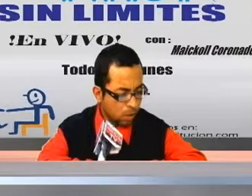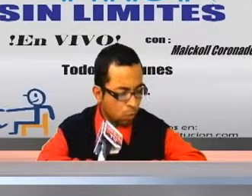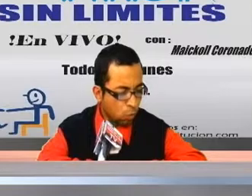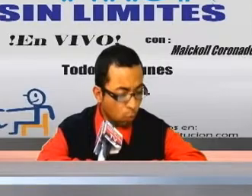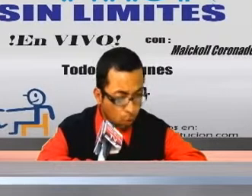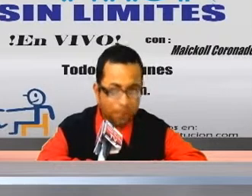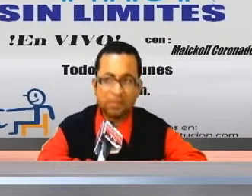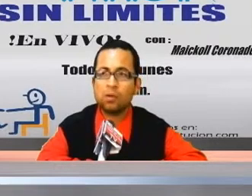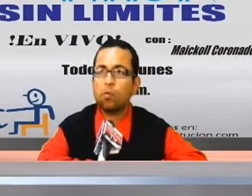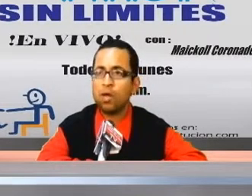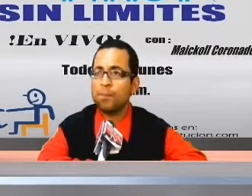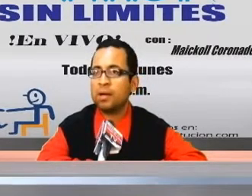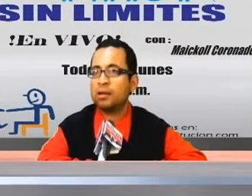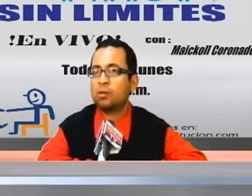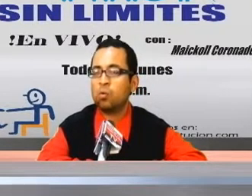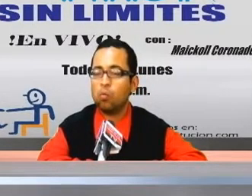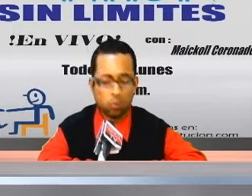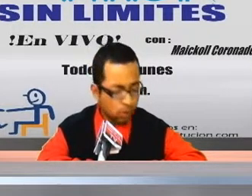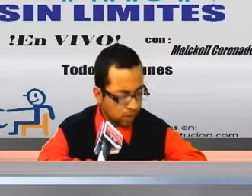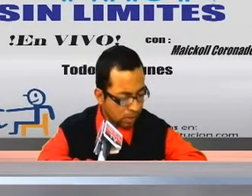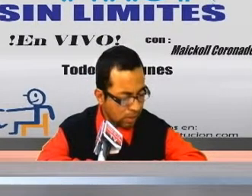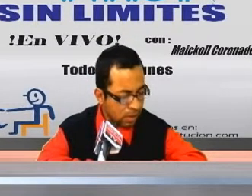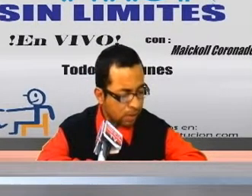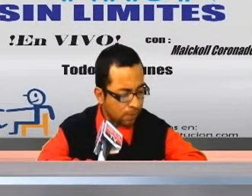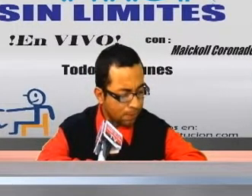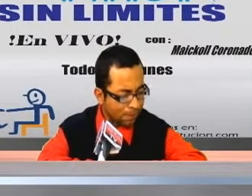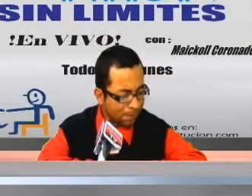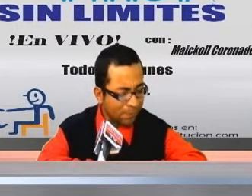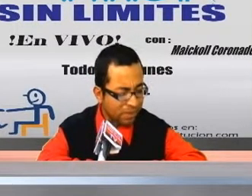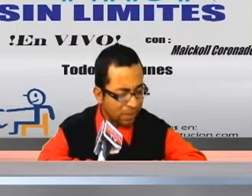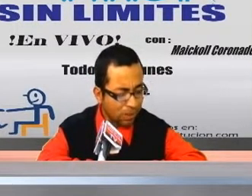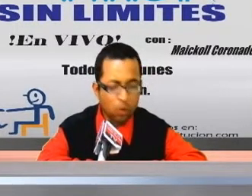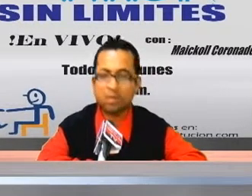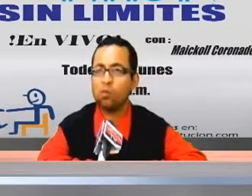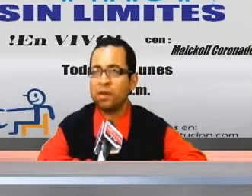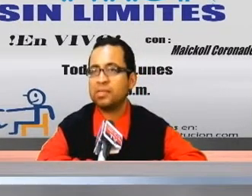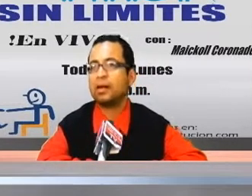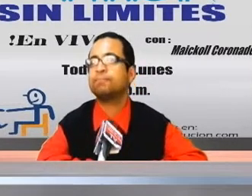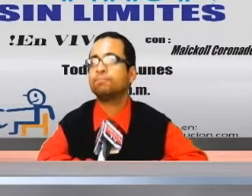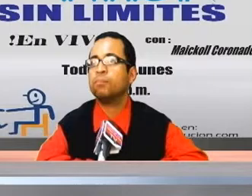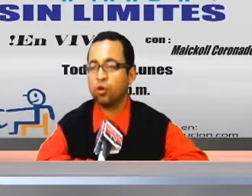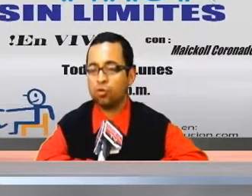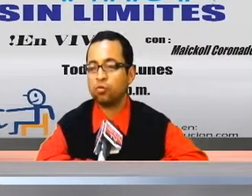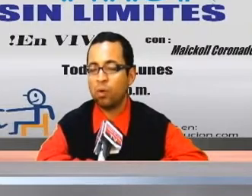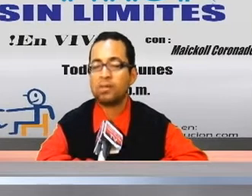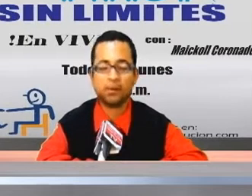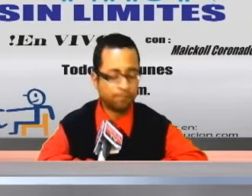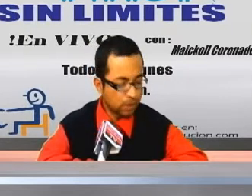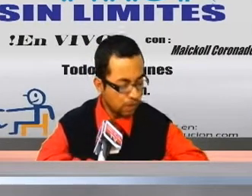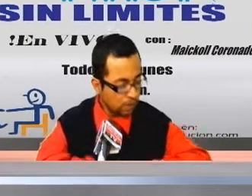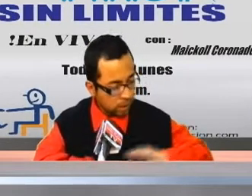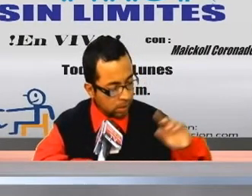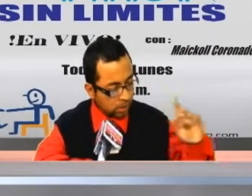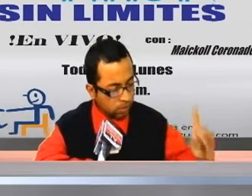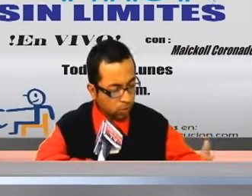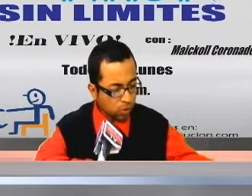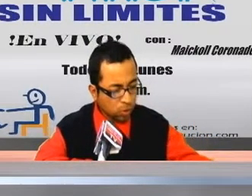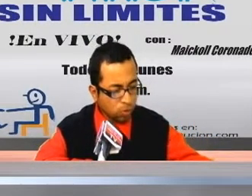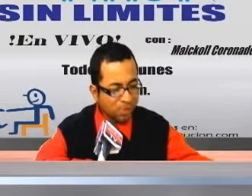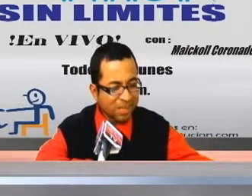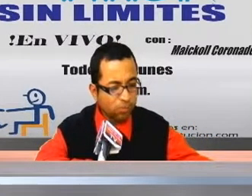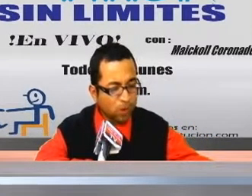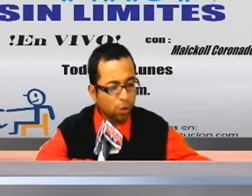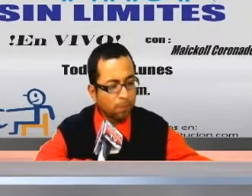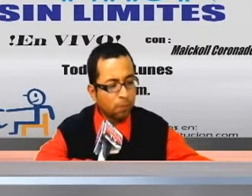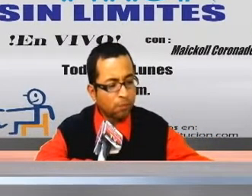Marcela Huaypa, no, Marcelina Huaita, mejor dicho, Huaita. Pues te digo,